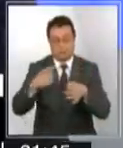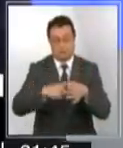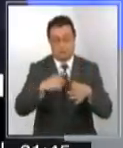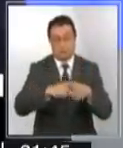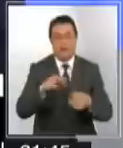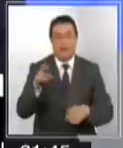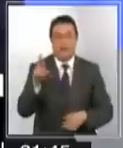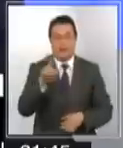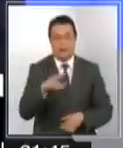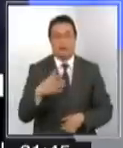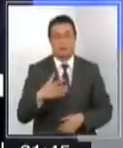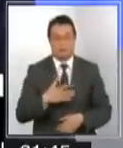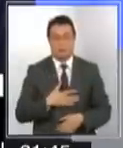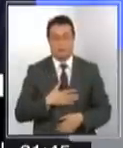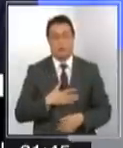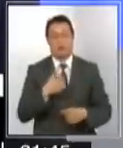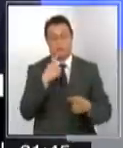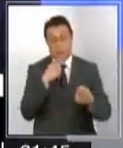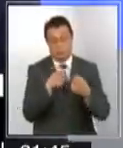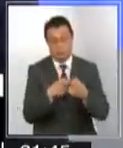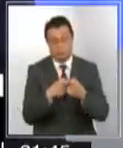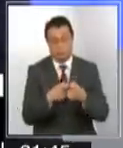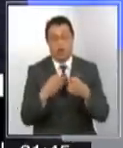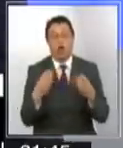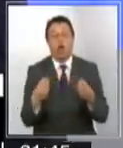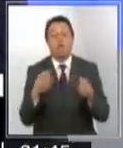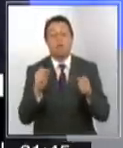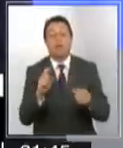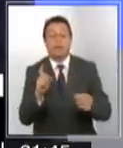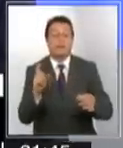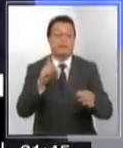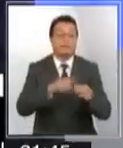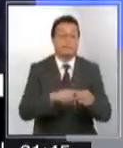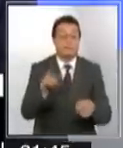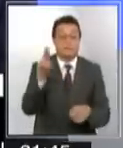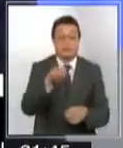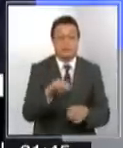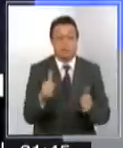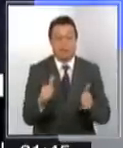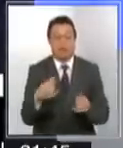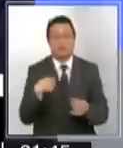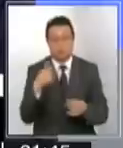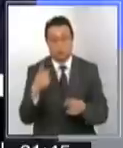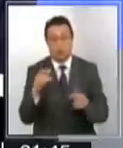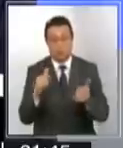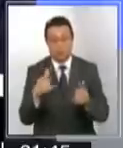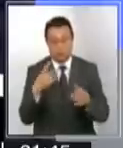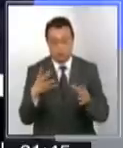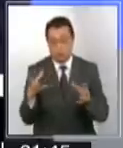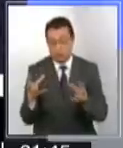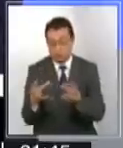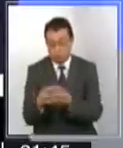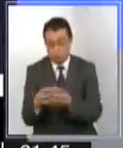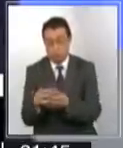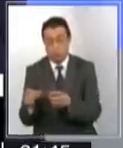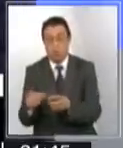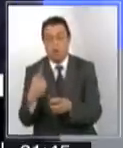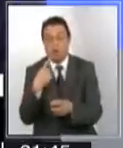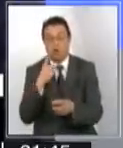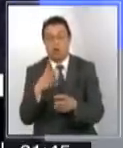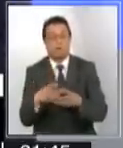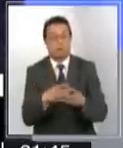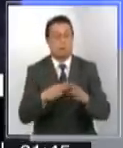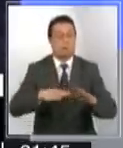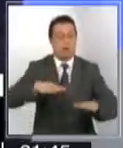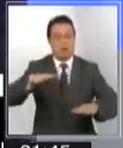fui discutí el cómo se podía reinscribir un partido. Yo creo en los partidos que tienen una quilla y que no van con los vaivenes